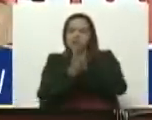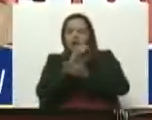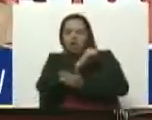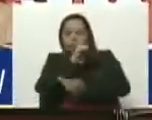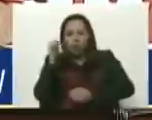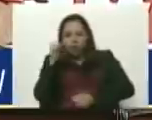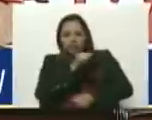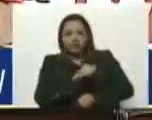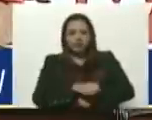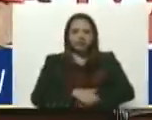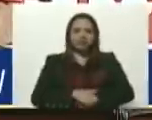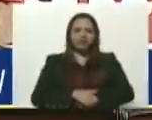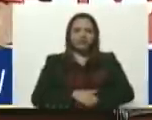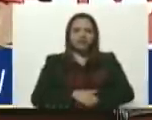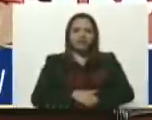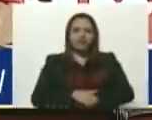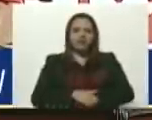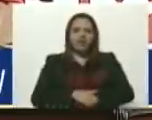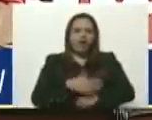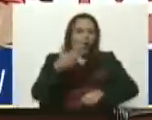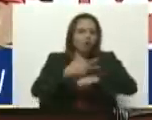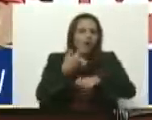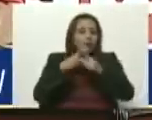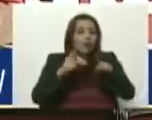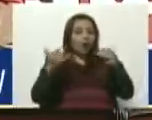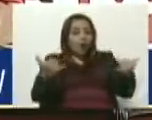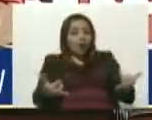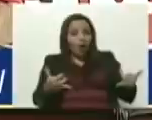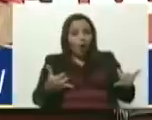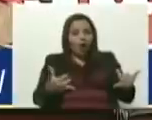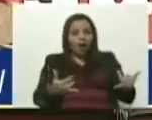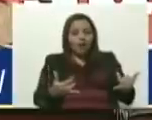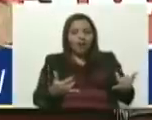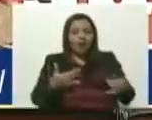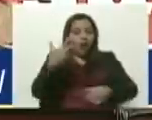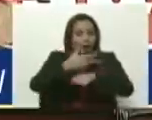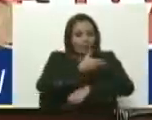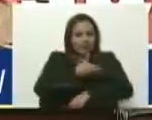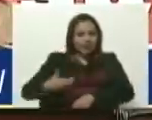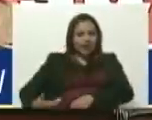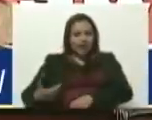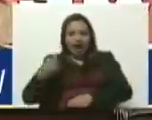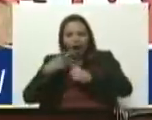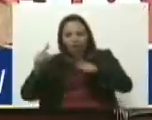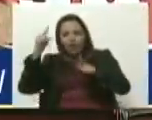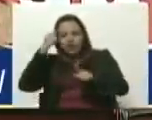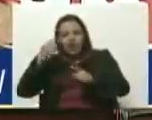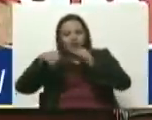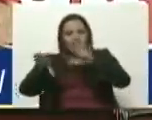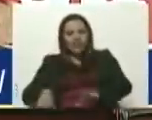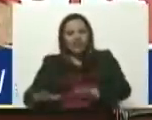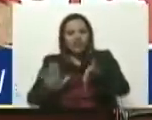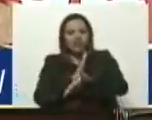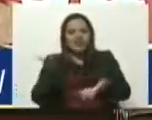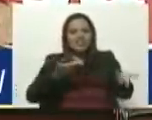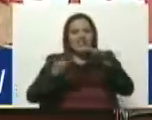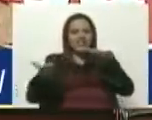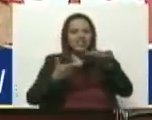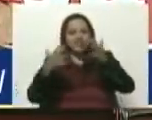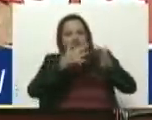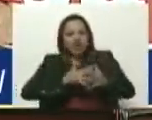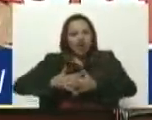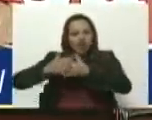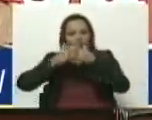bueno hoy ese señor ya está en eeuu procesado por droga al día siguiente que dejó de prestarle servicio a